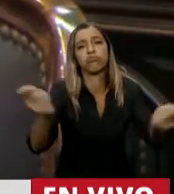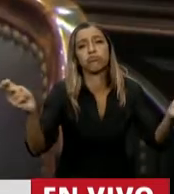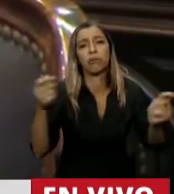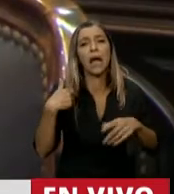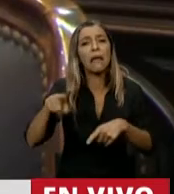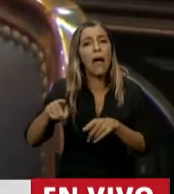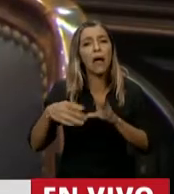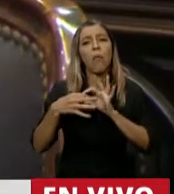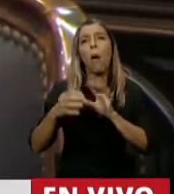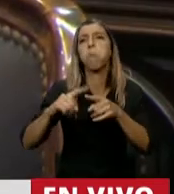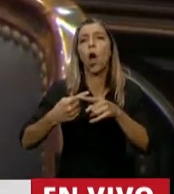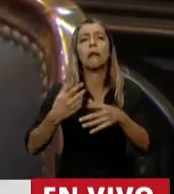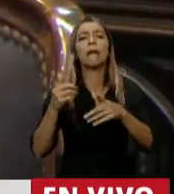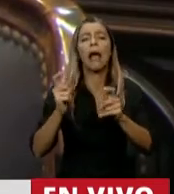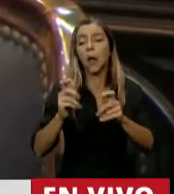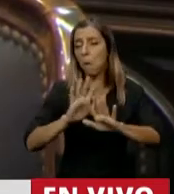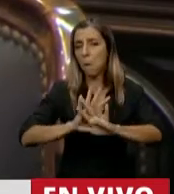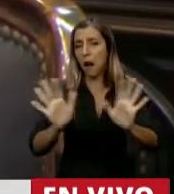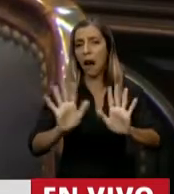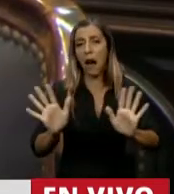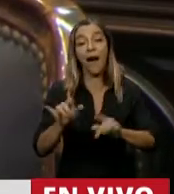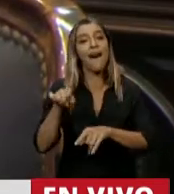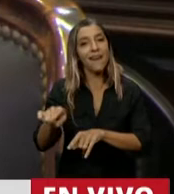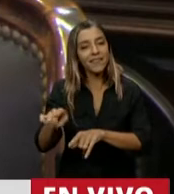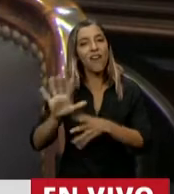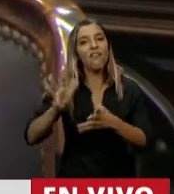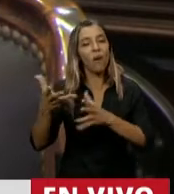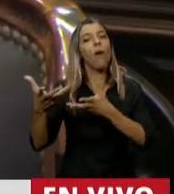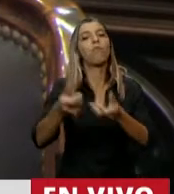yo creo que ese es el camino ahora